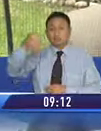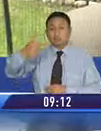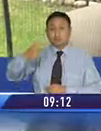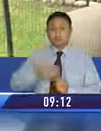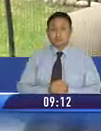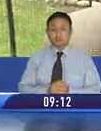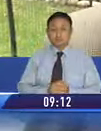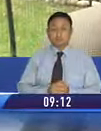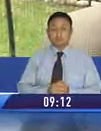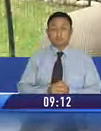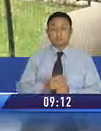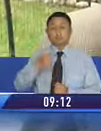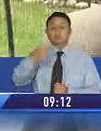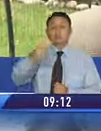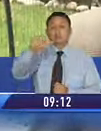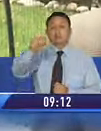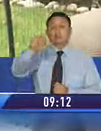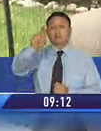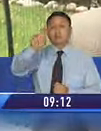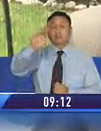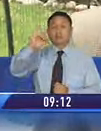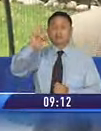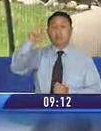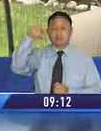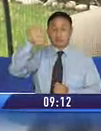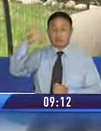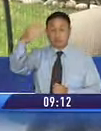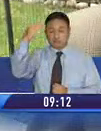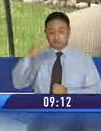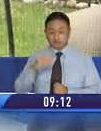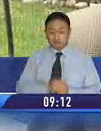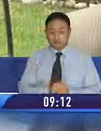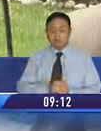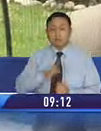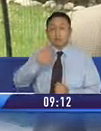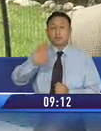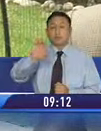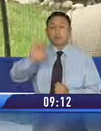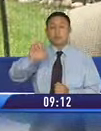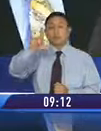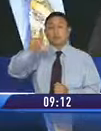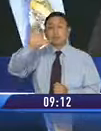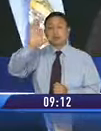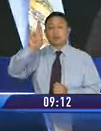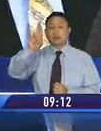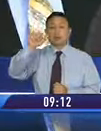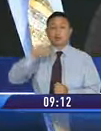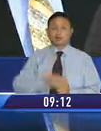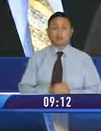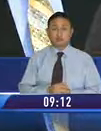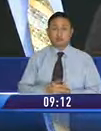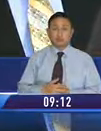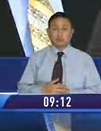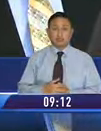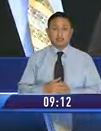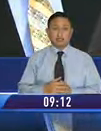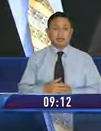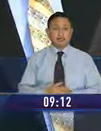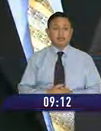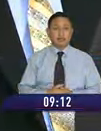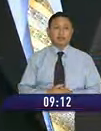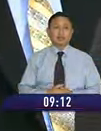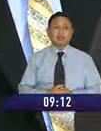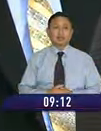De tanto de Ramiro García a la principalía como también de Ramiro Beltrán a la suplencia. Para nosotros es un honor el